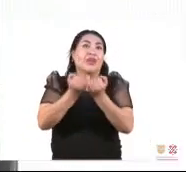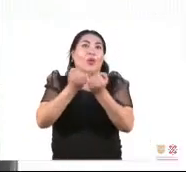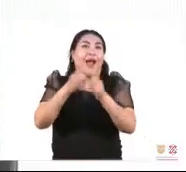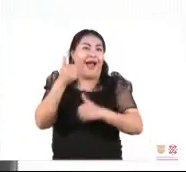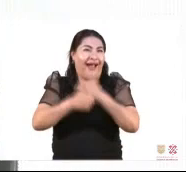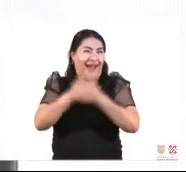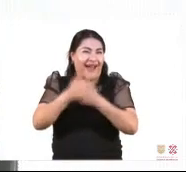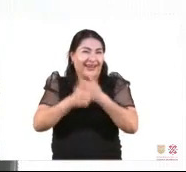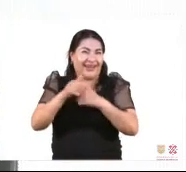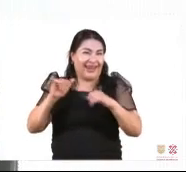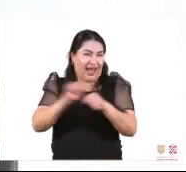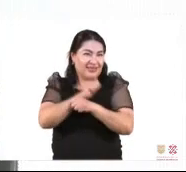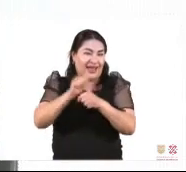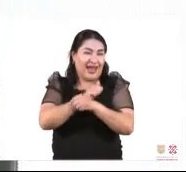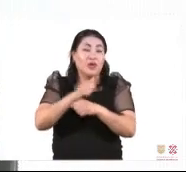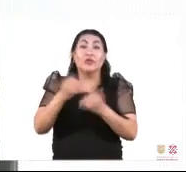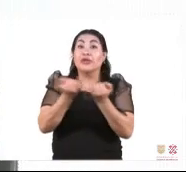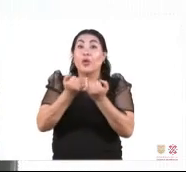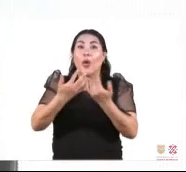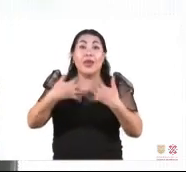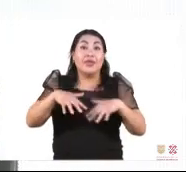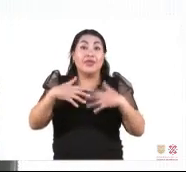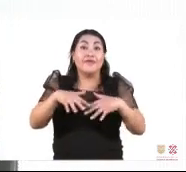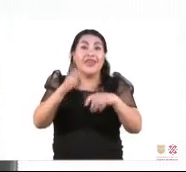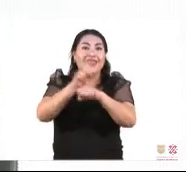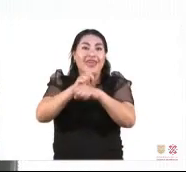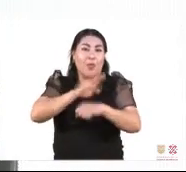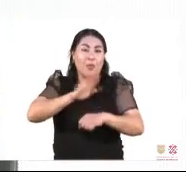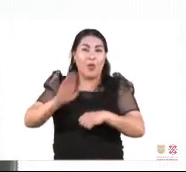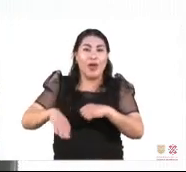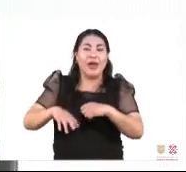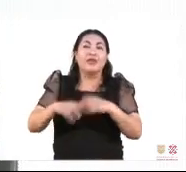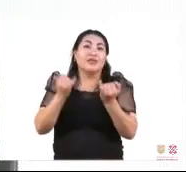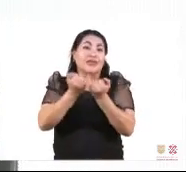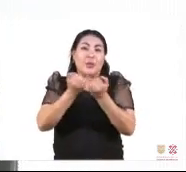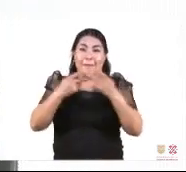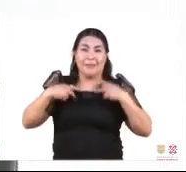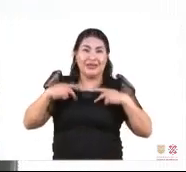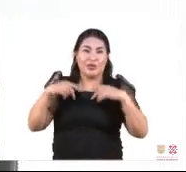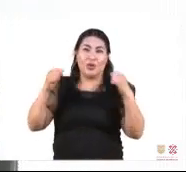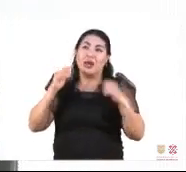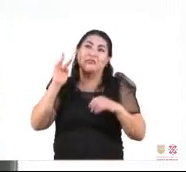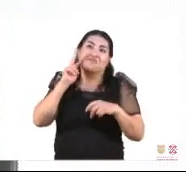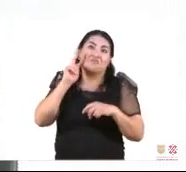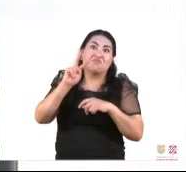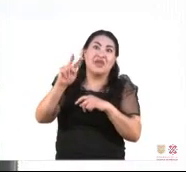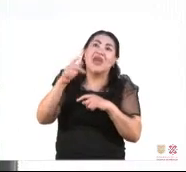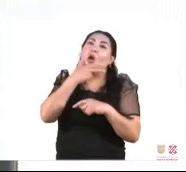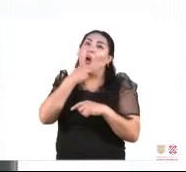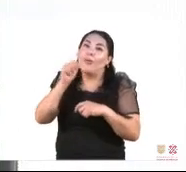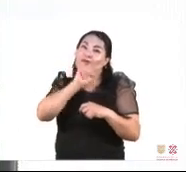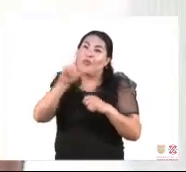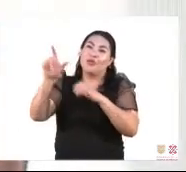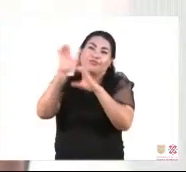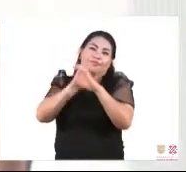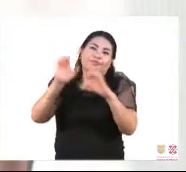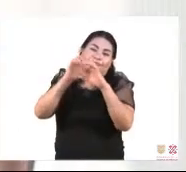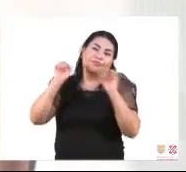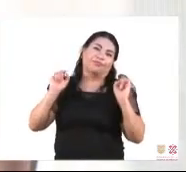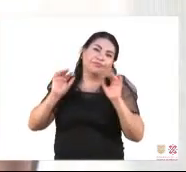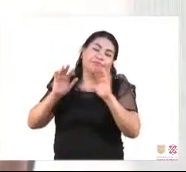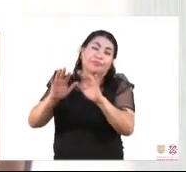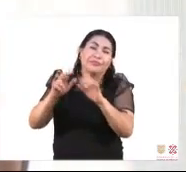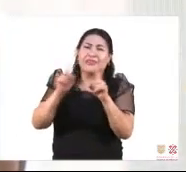del desfile del Día de Muertos, los conciertos extraordinarios, diversas formas artísticas y culturales, y